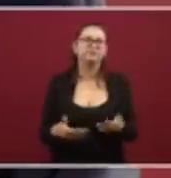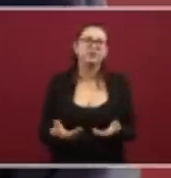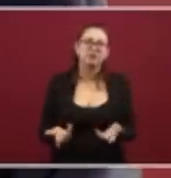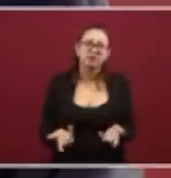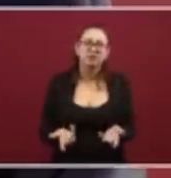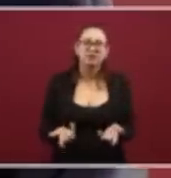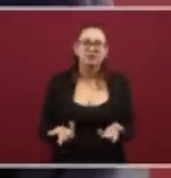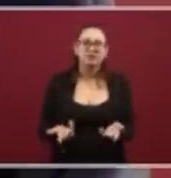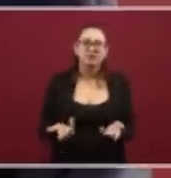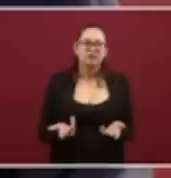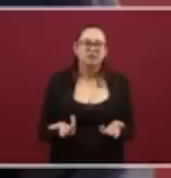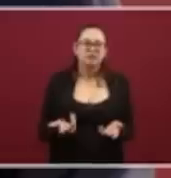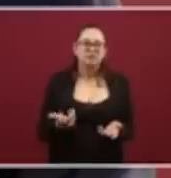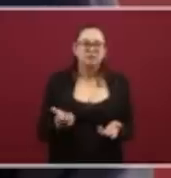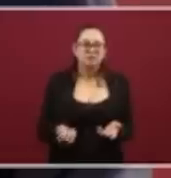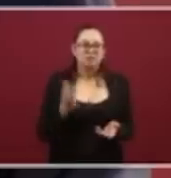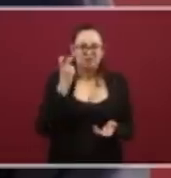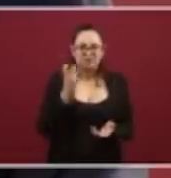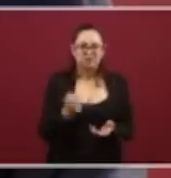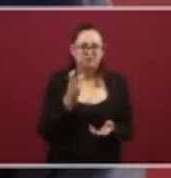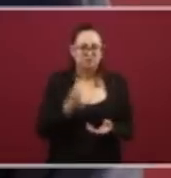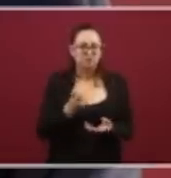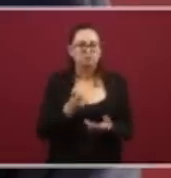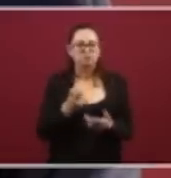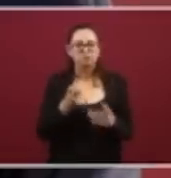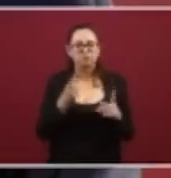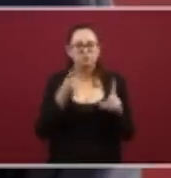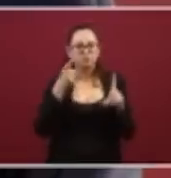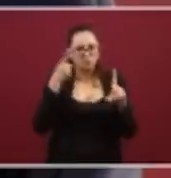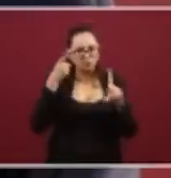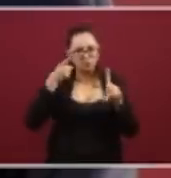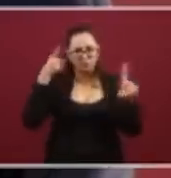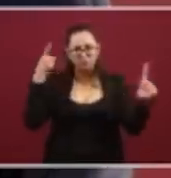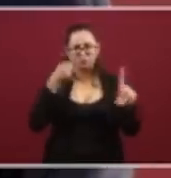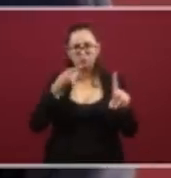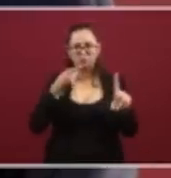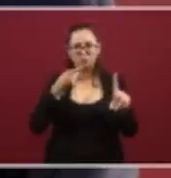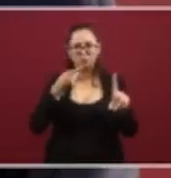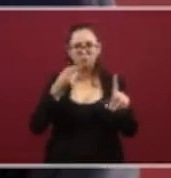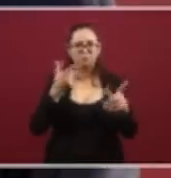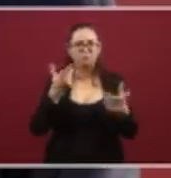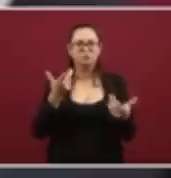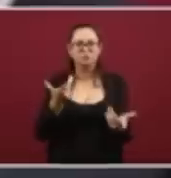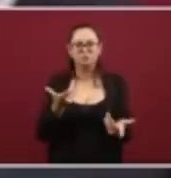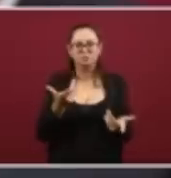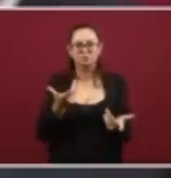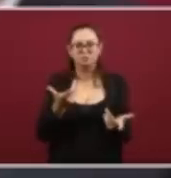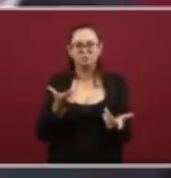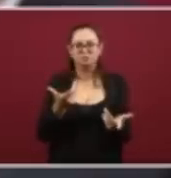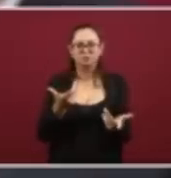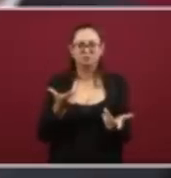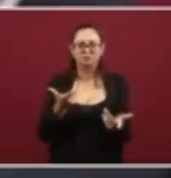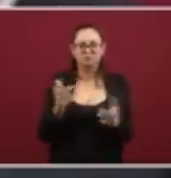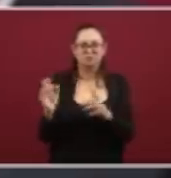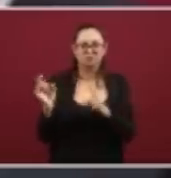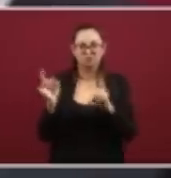por eso estas medidas no son muy recomendables